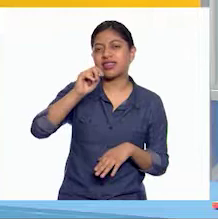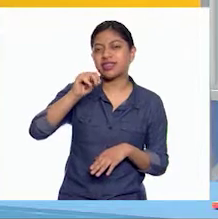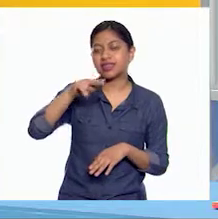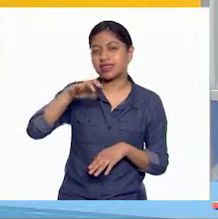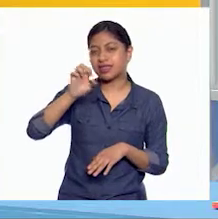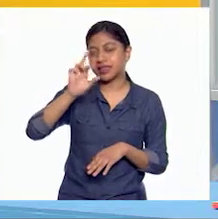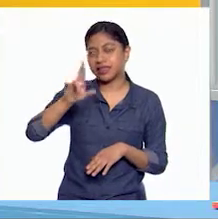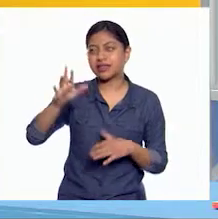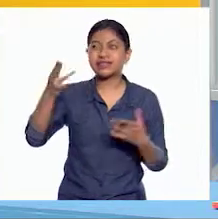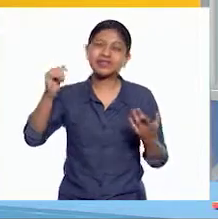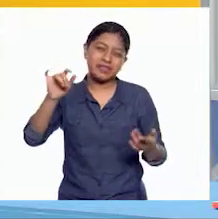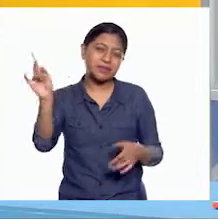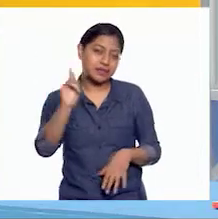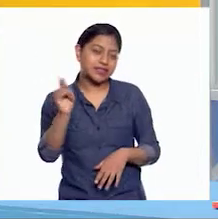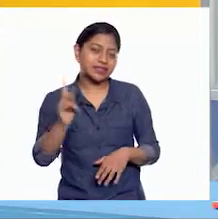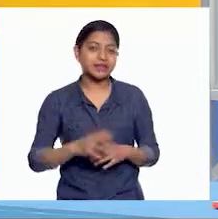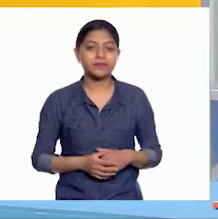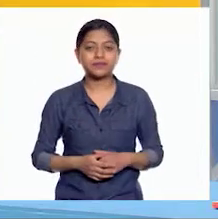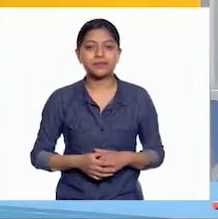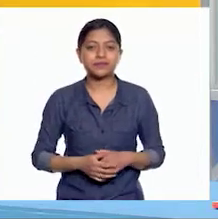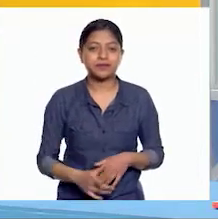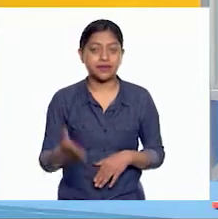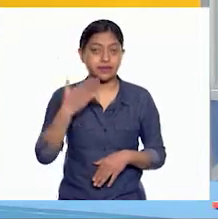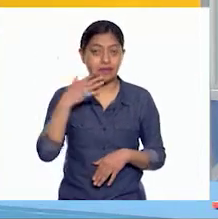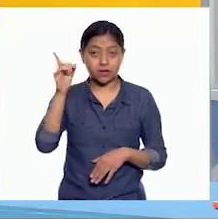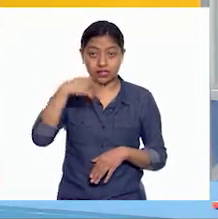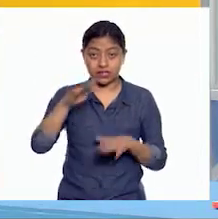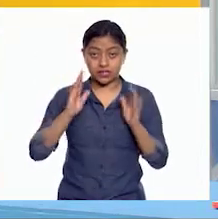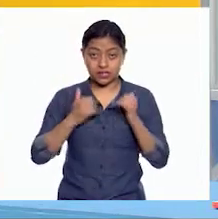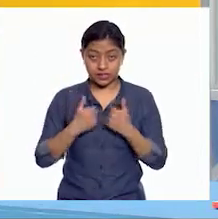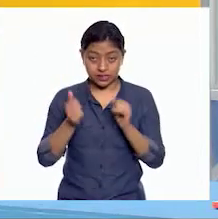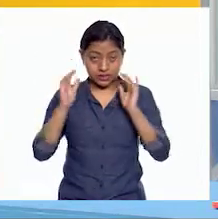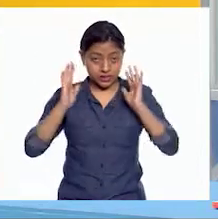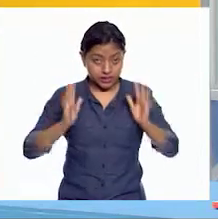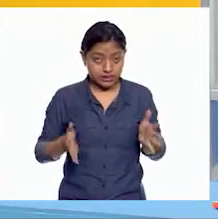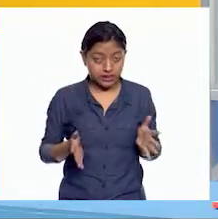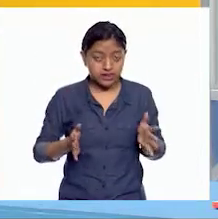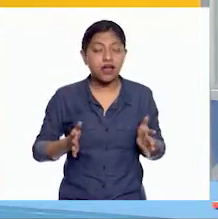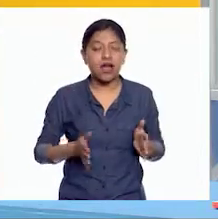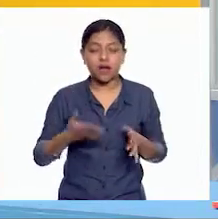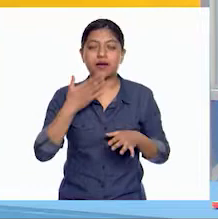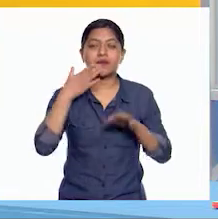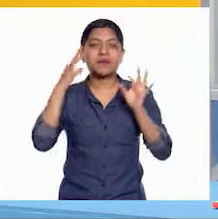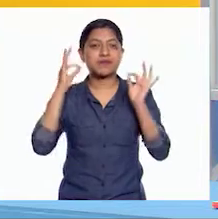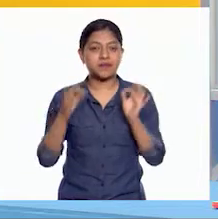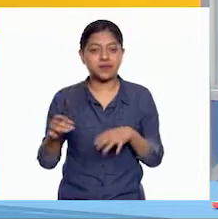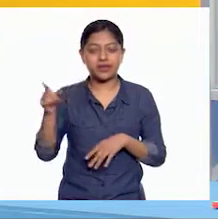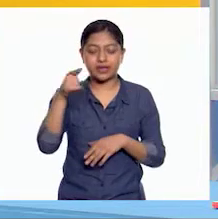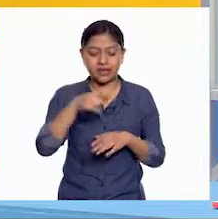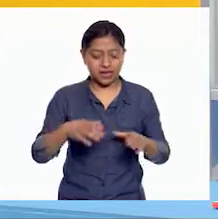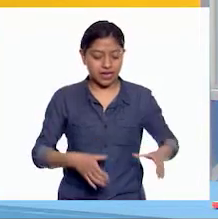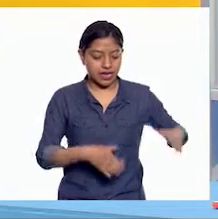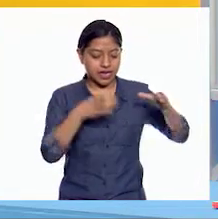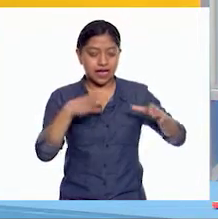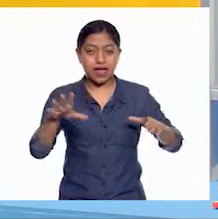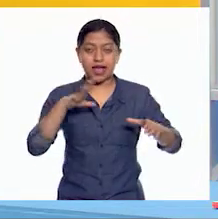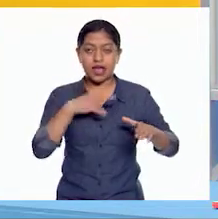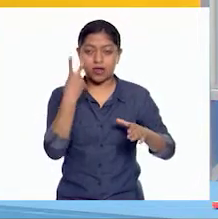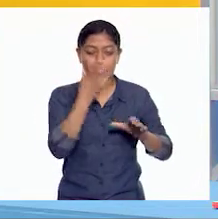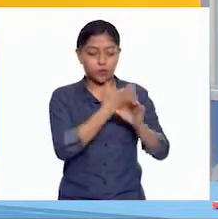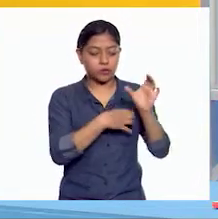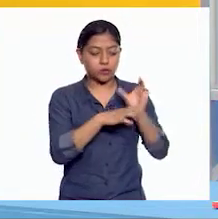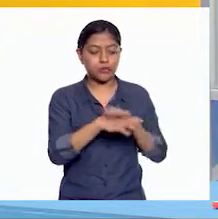Sí, son semejantes. Ahora que ya tenemos claridad de los conceptos de los productos que se van a manejar, se